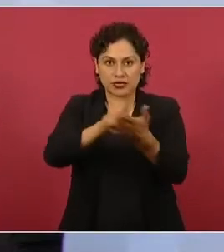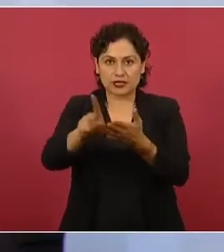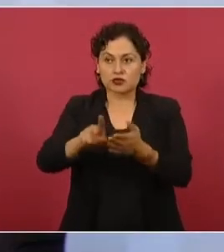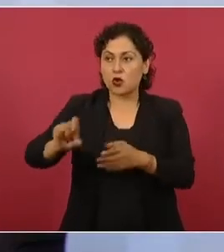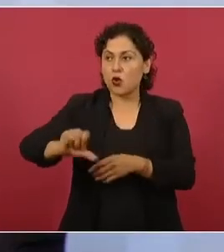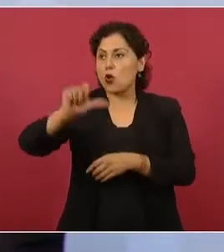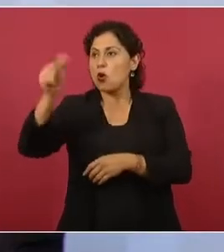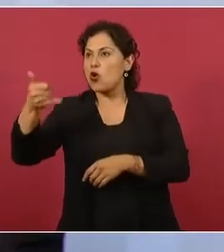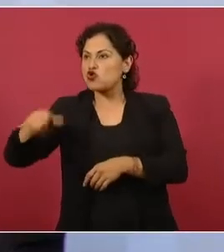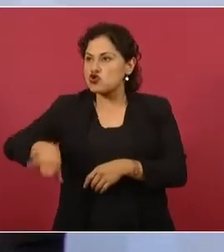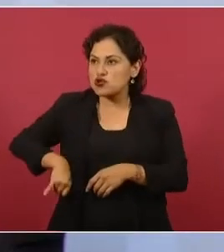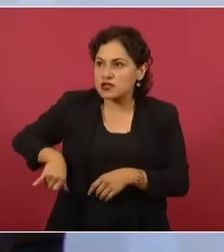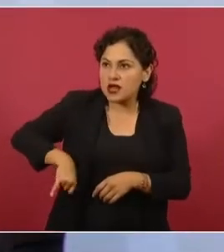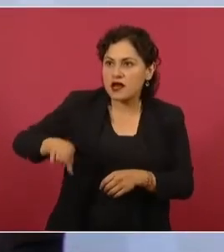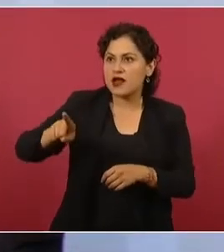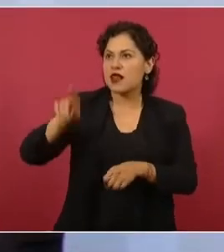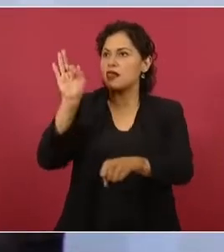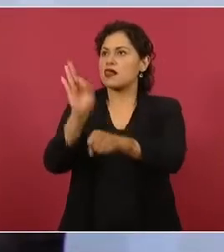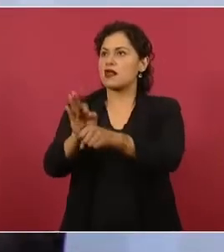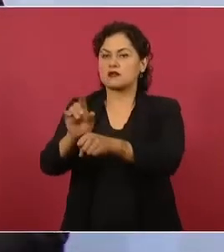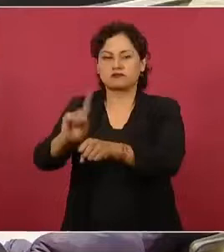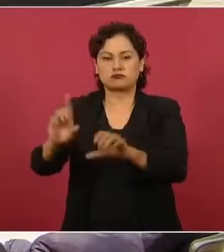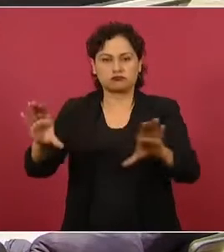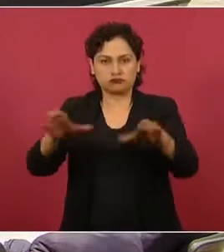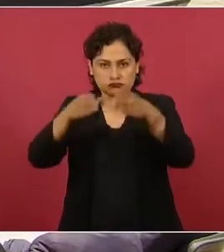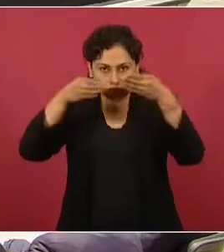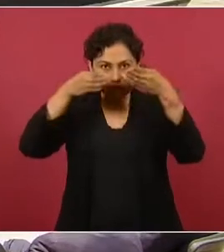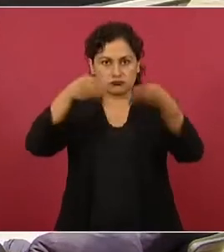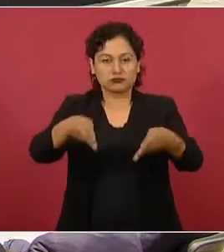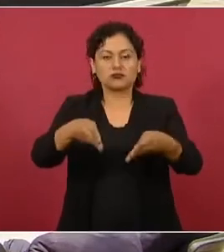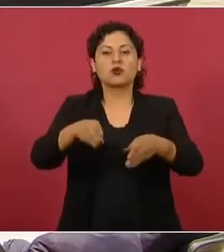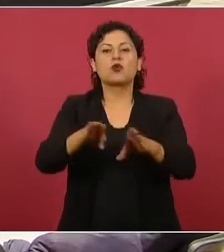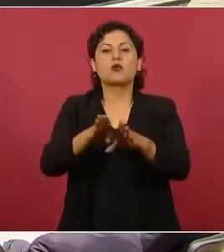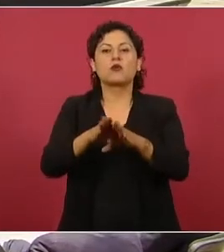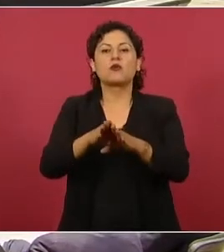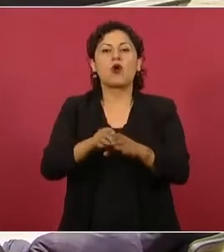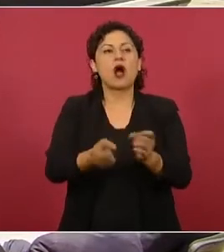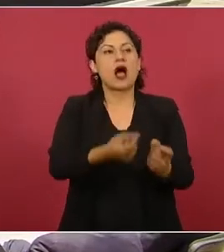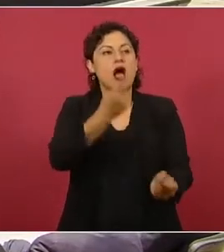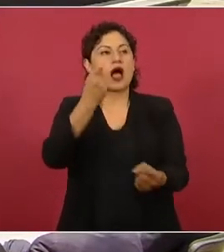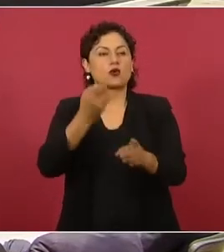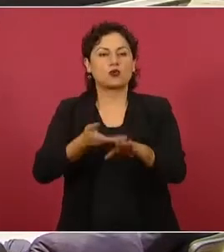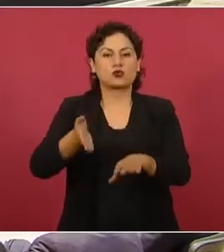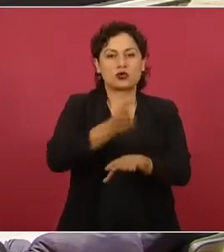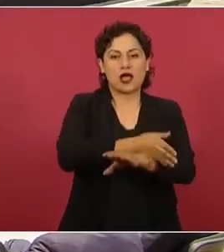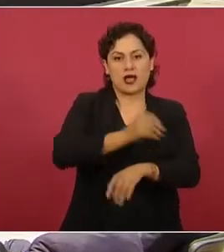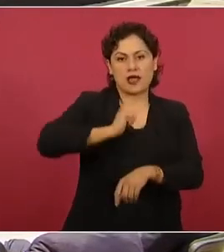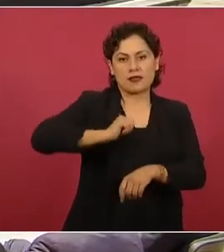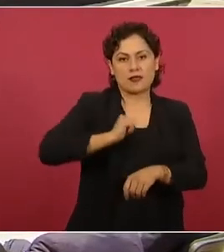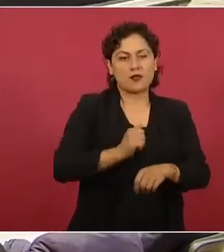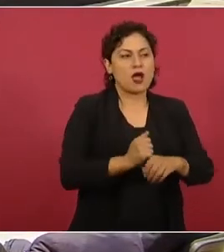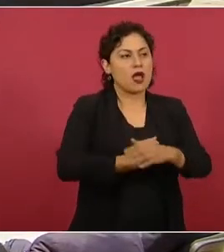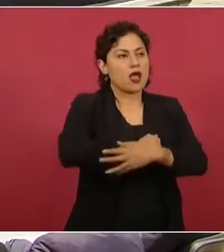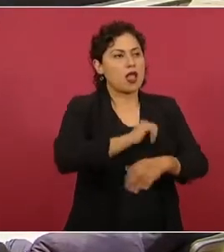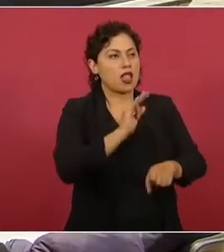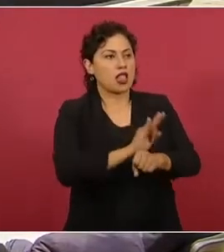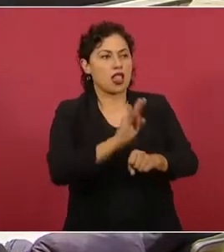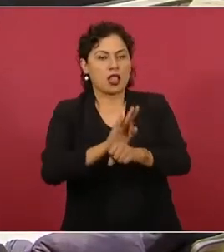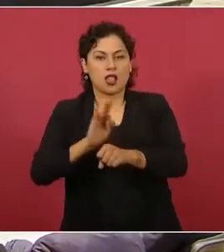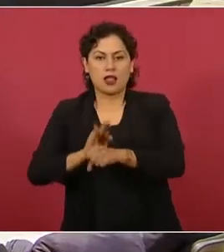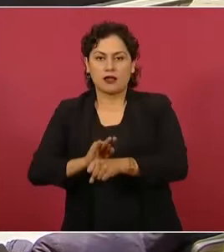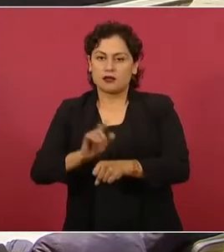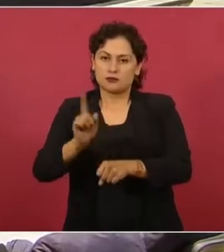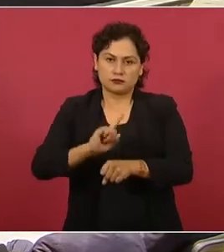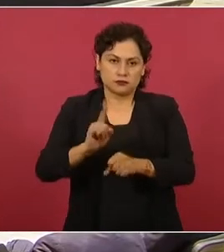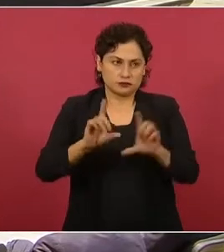de empresa o de utilidades. Desmontar el sistema de privilegios del antiguo régimen implica presiones para anteponer los intereses